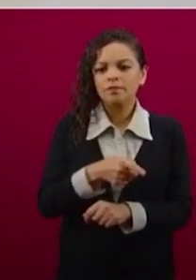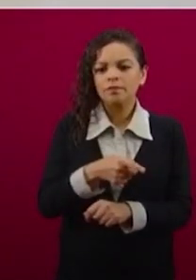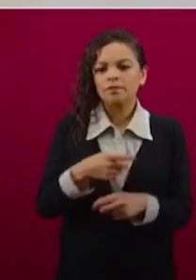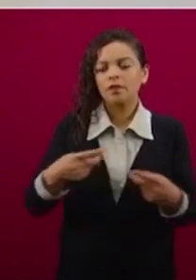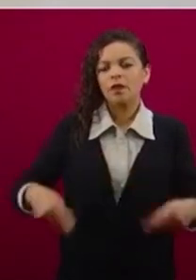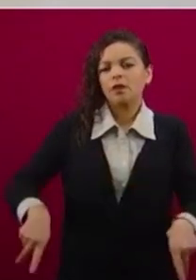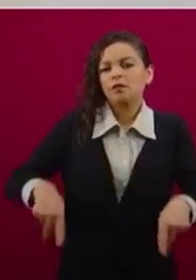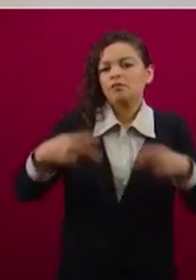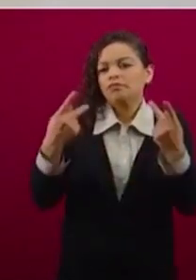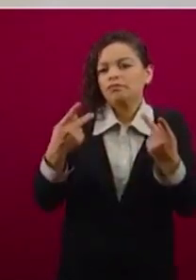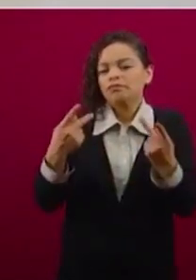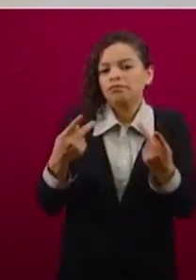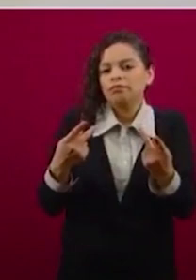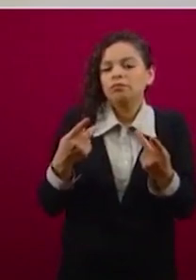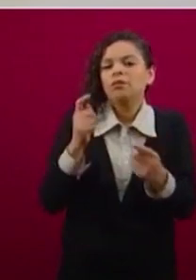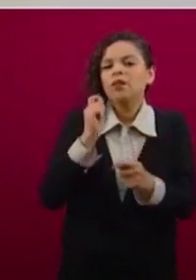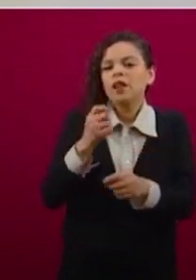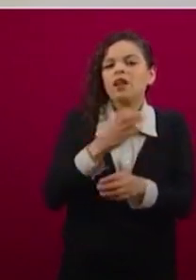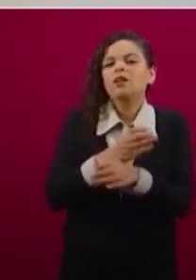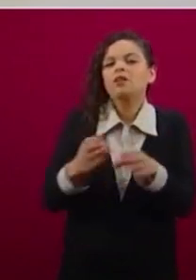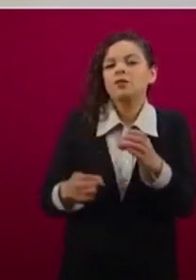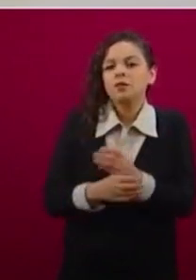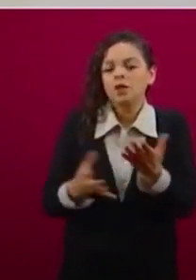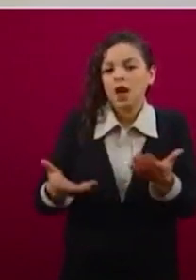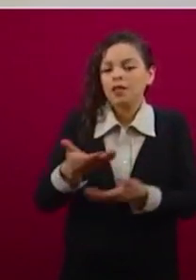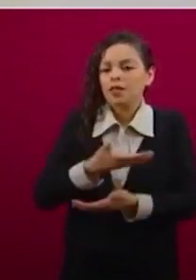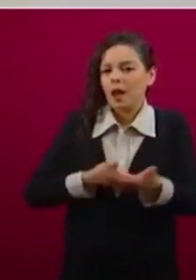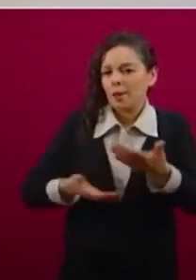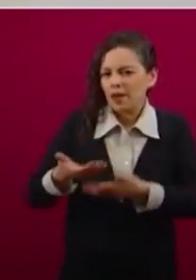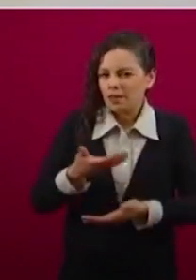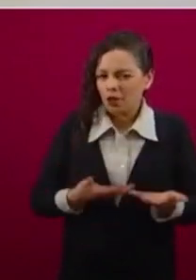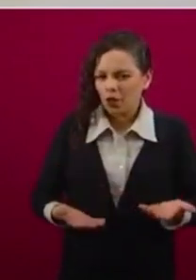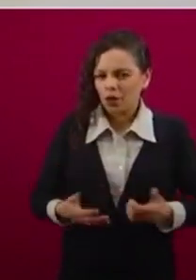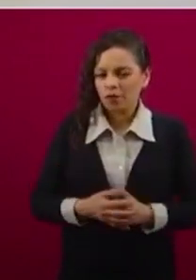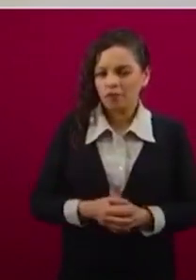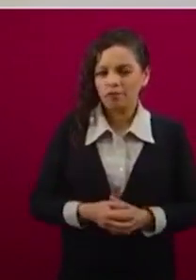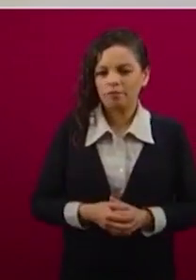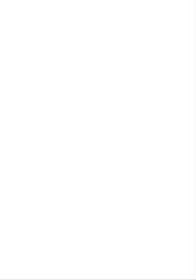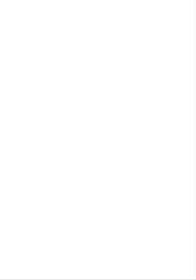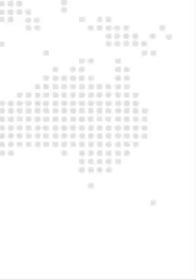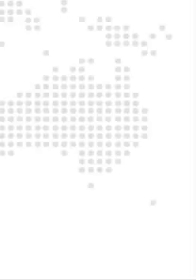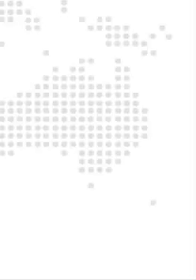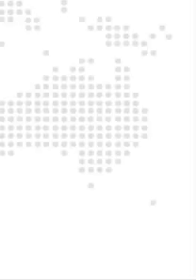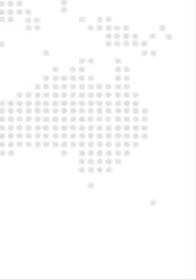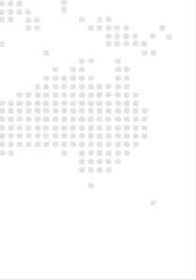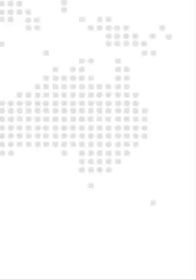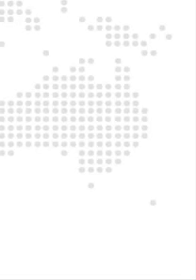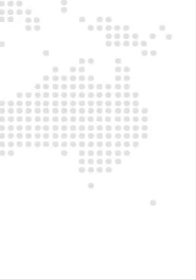servicio. También incluimos talleres y fábricas,